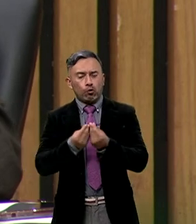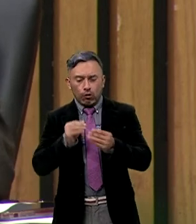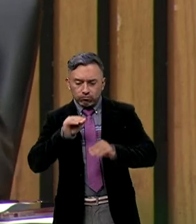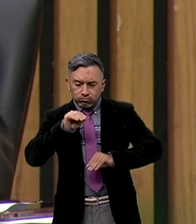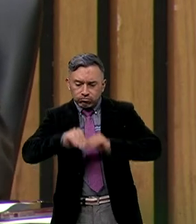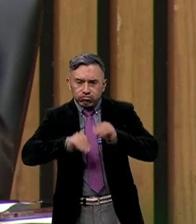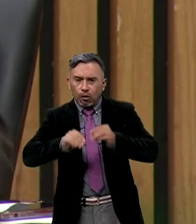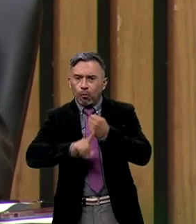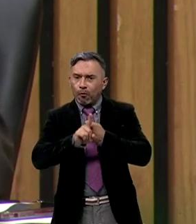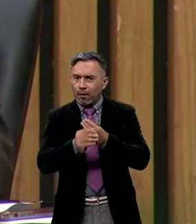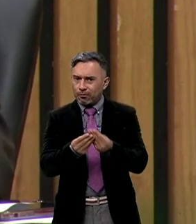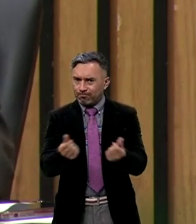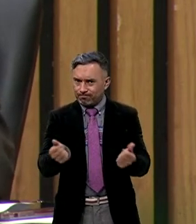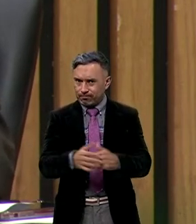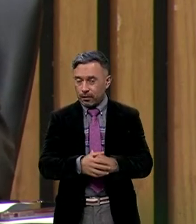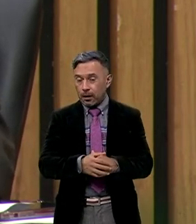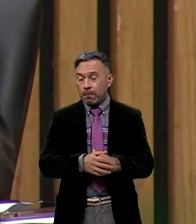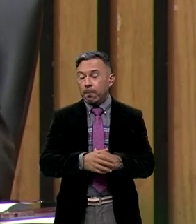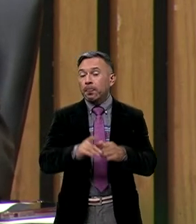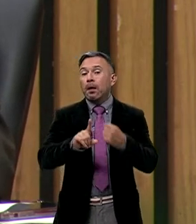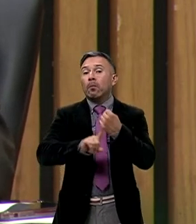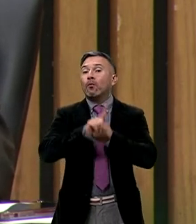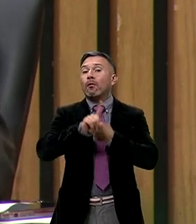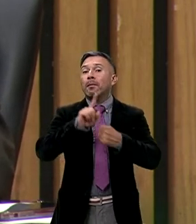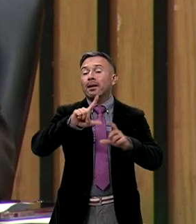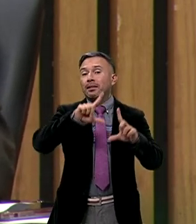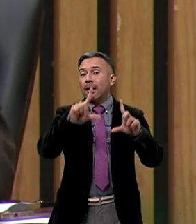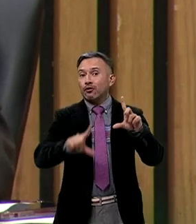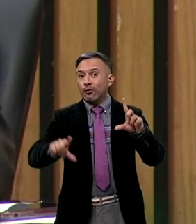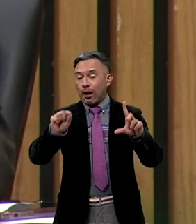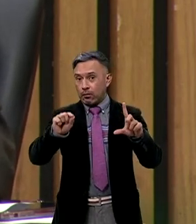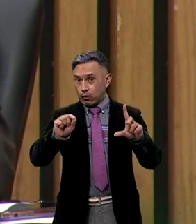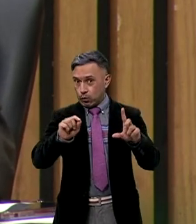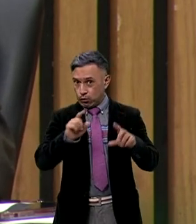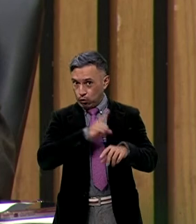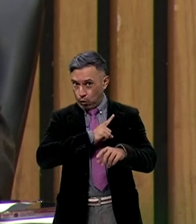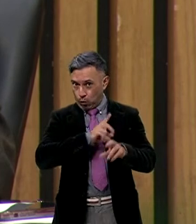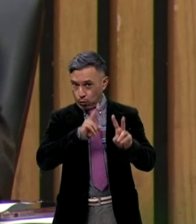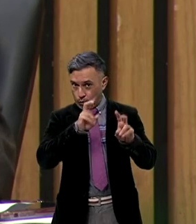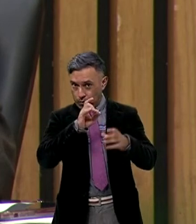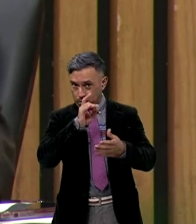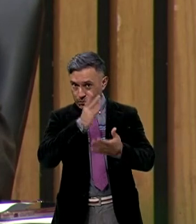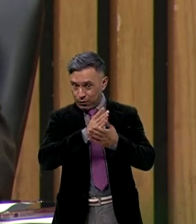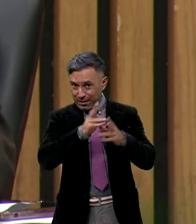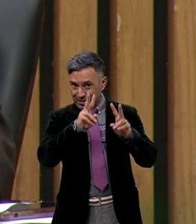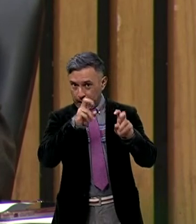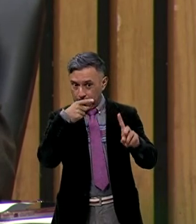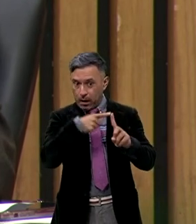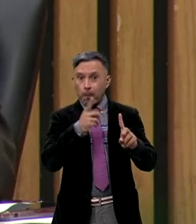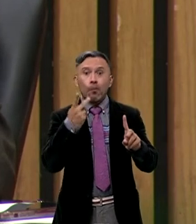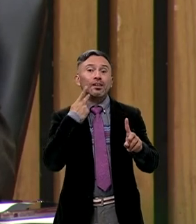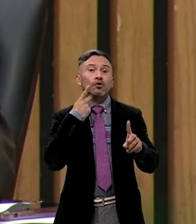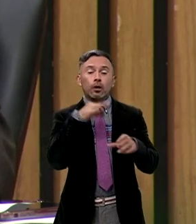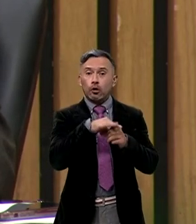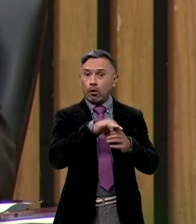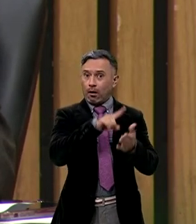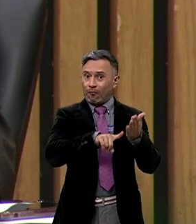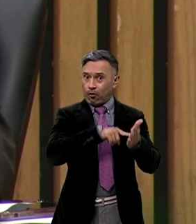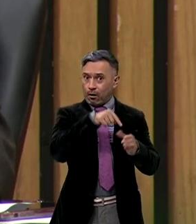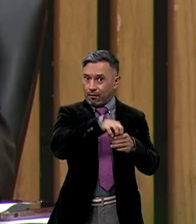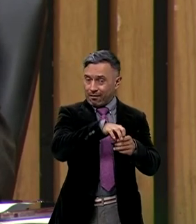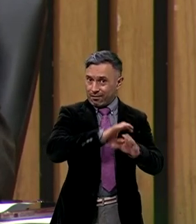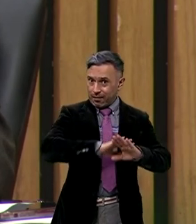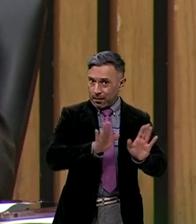nacionales ya no son necesariamente políticos electorales sino más bien apuntan esos grandes pendientes